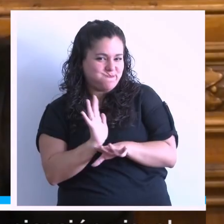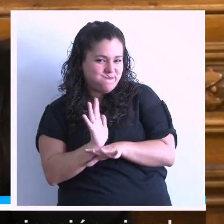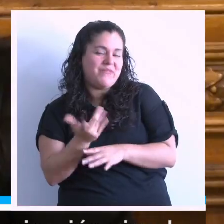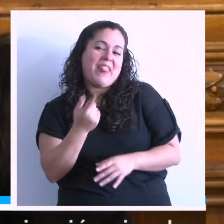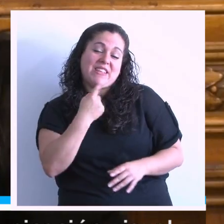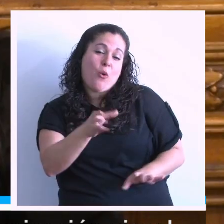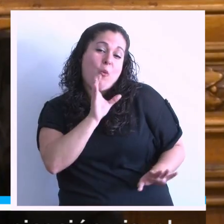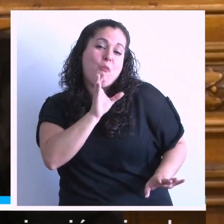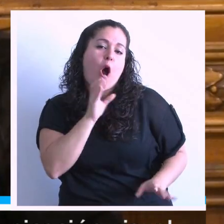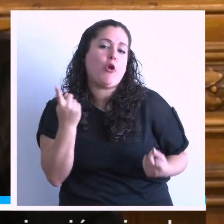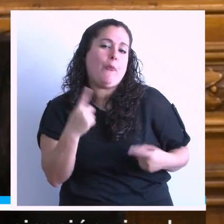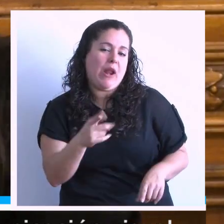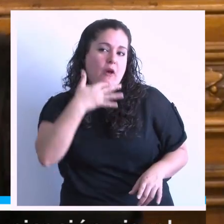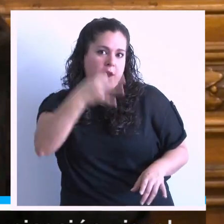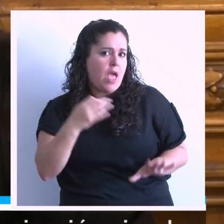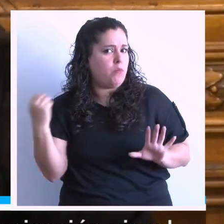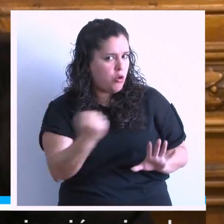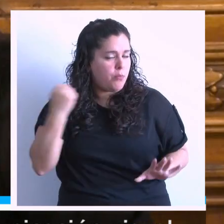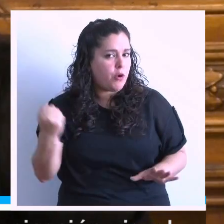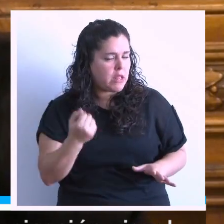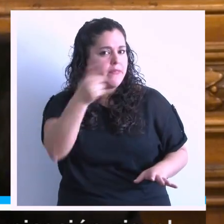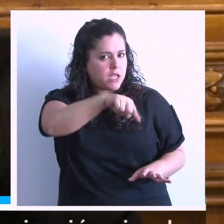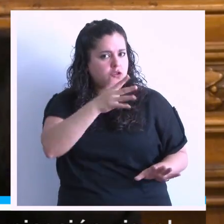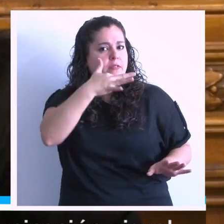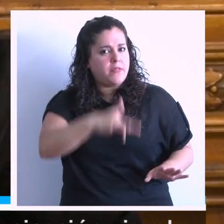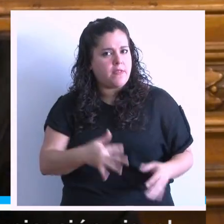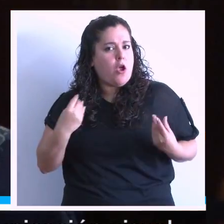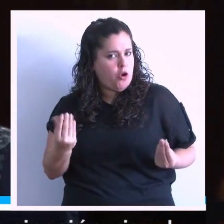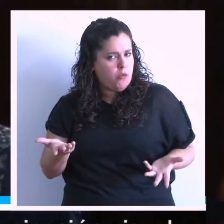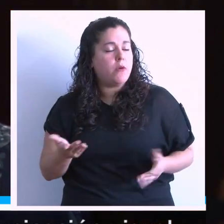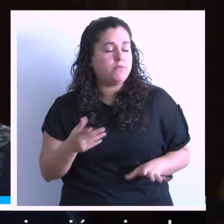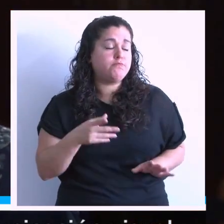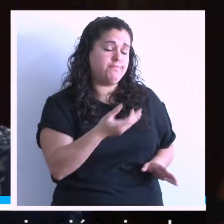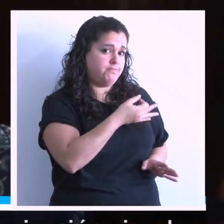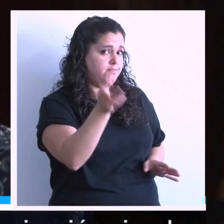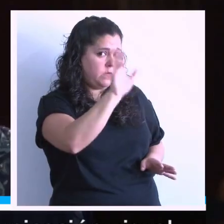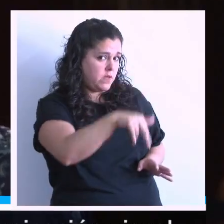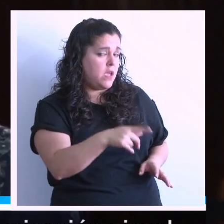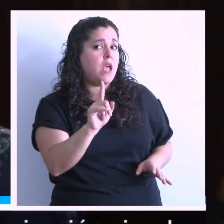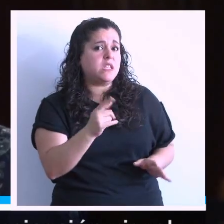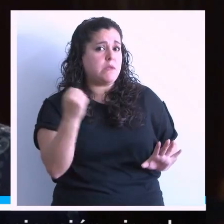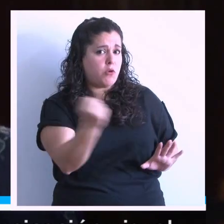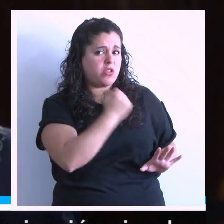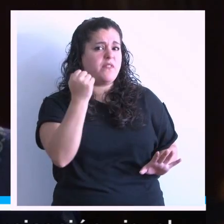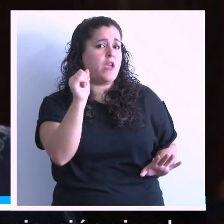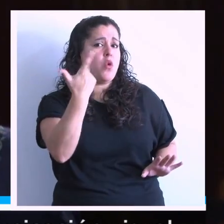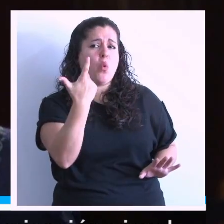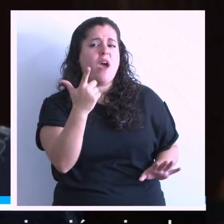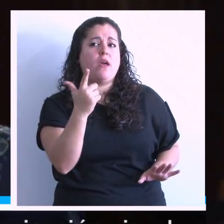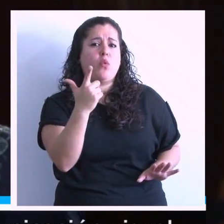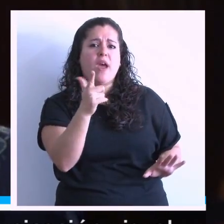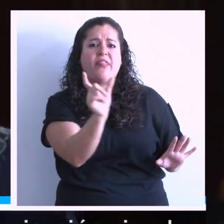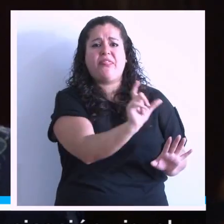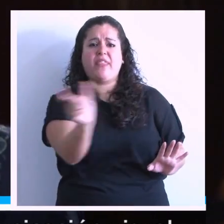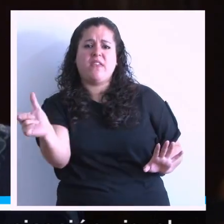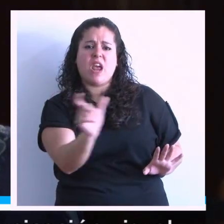para ponerle un poquito de humor, pero qué importante que ellos puedan entender de qué era. Es muy importante y no hay grandes diferencias